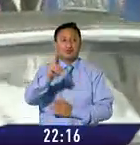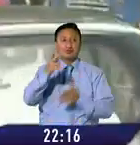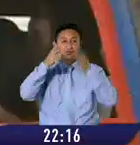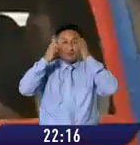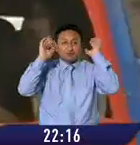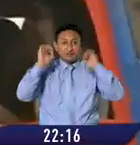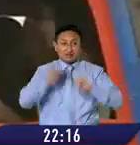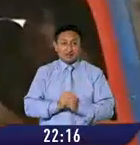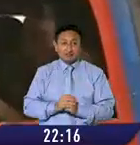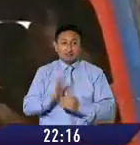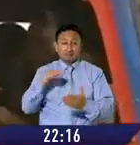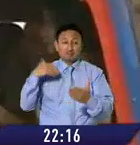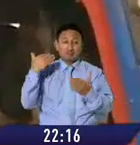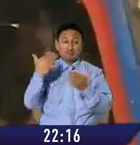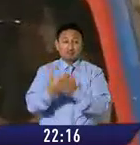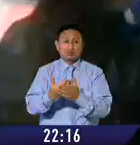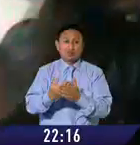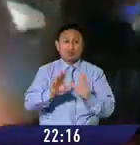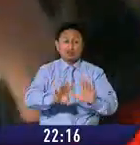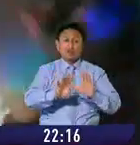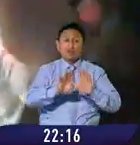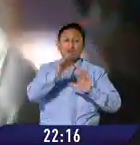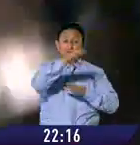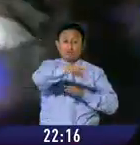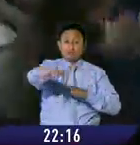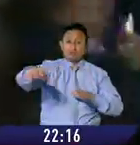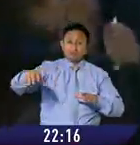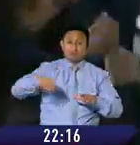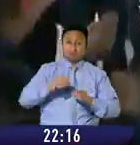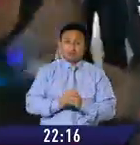zonales, según se desarrolle el evento, informó Caterina Aguirre.